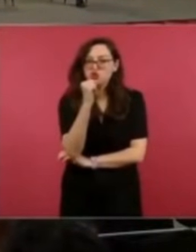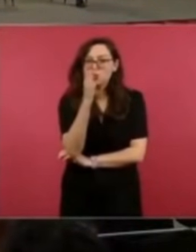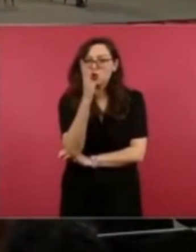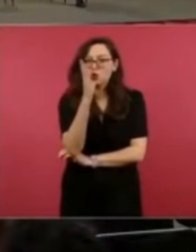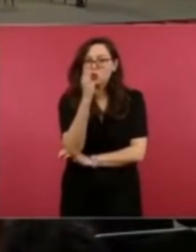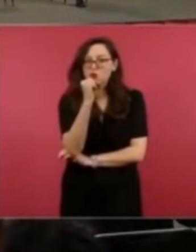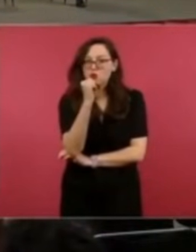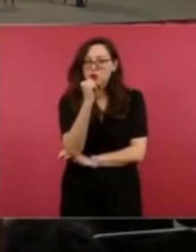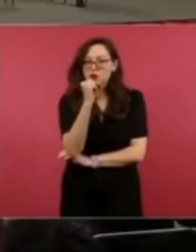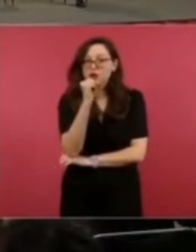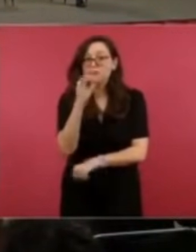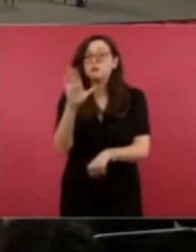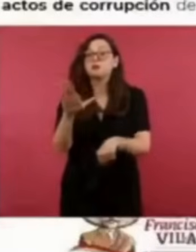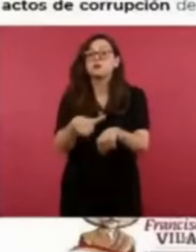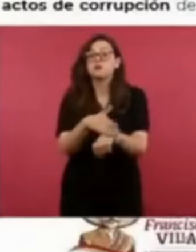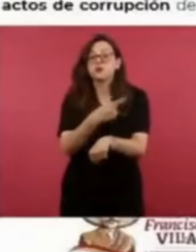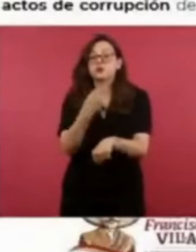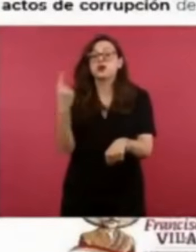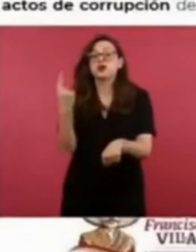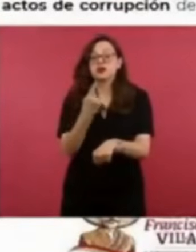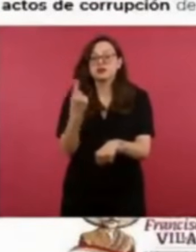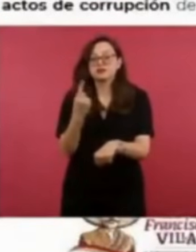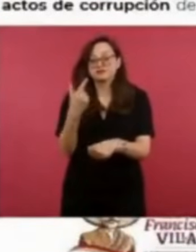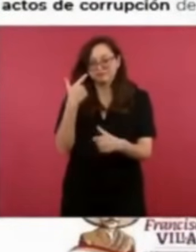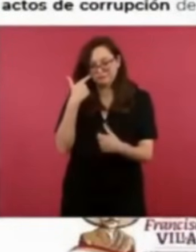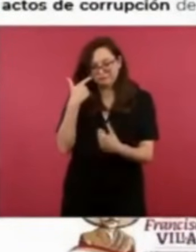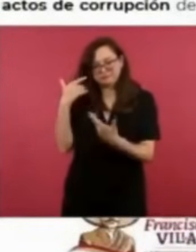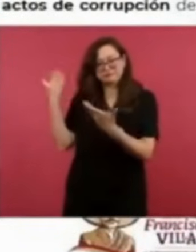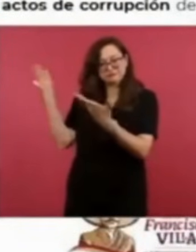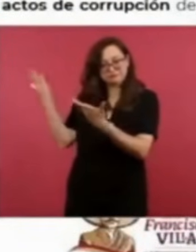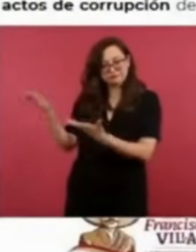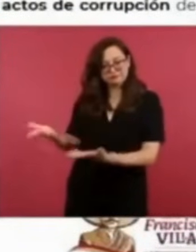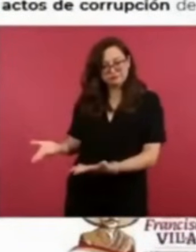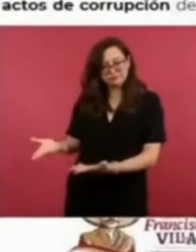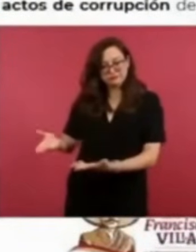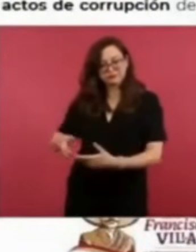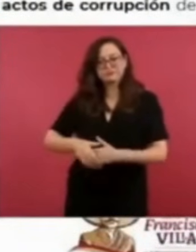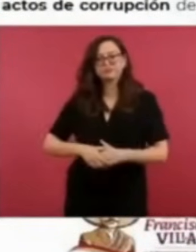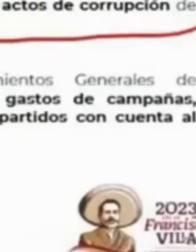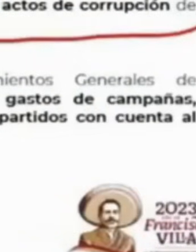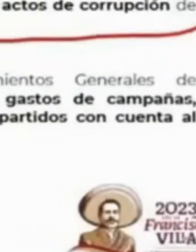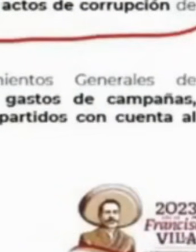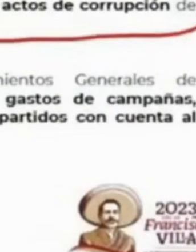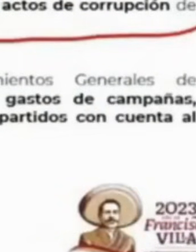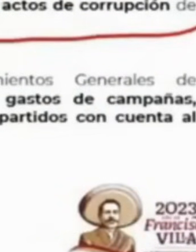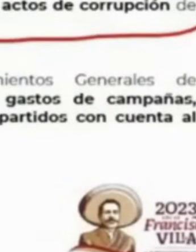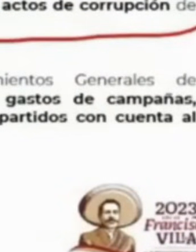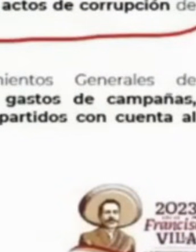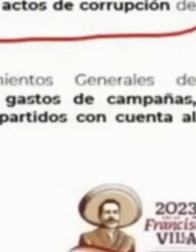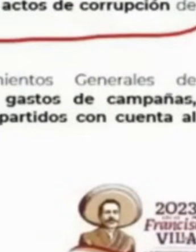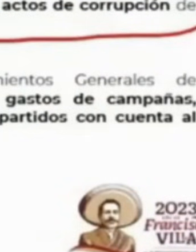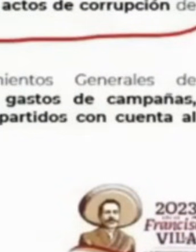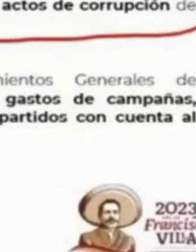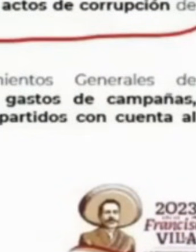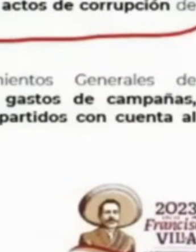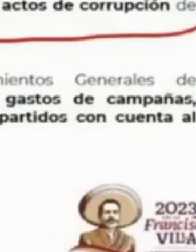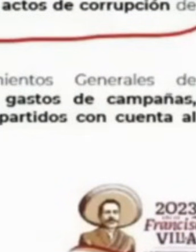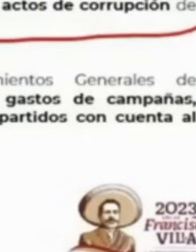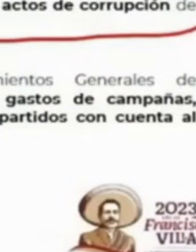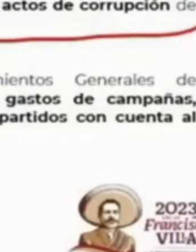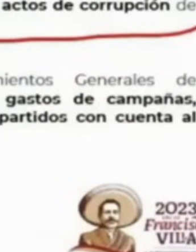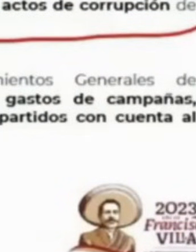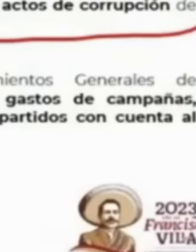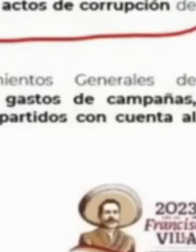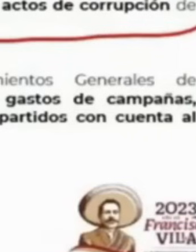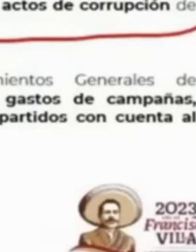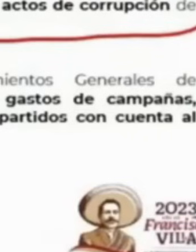a la ministerial, los asuntos se relacionan con actos de corrupción. De manera que la